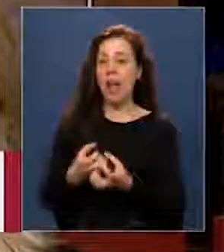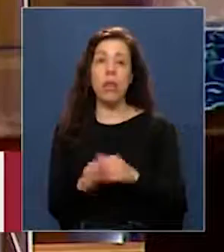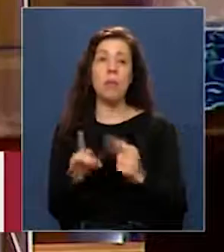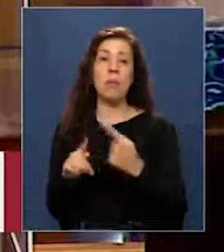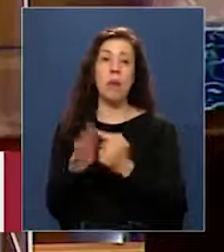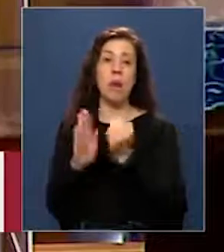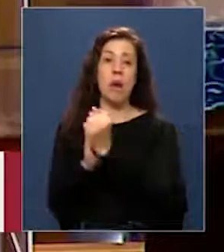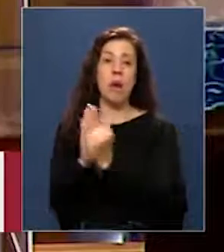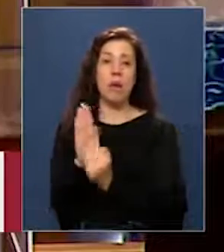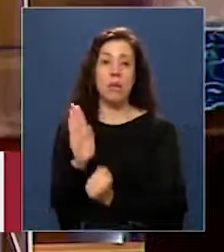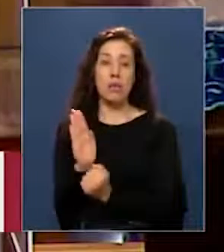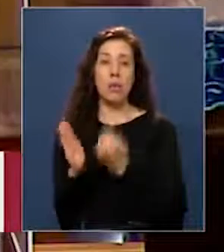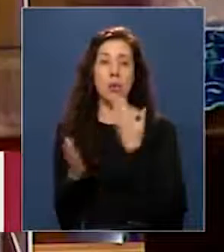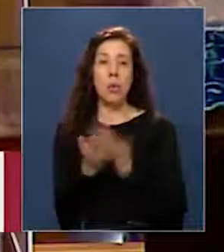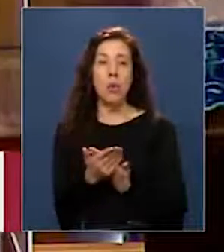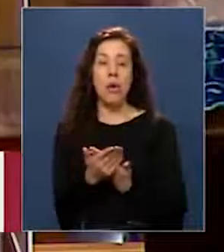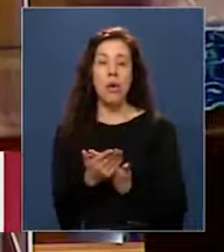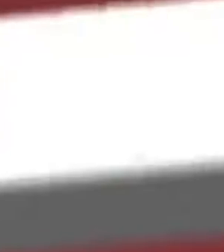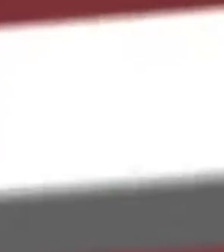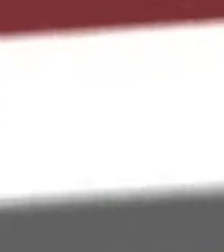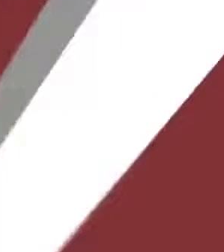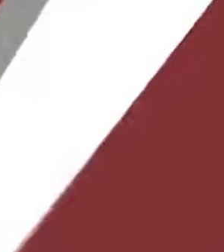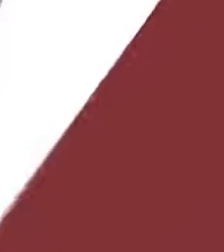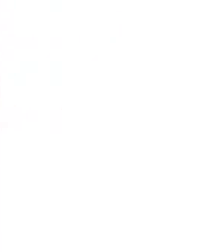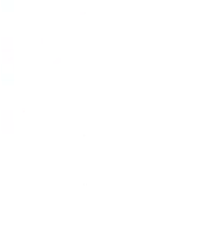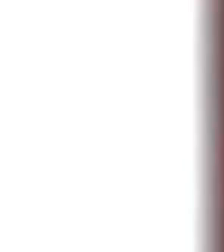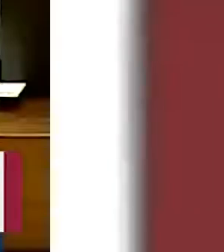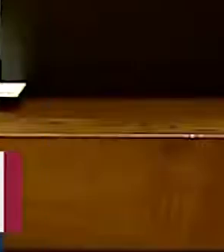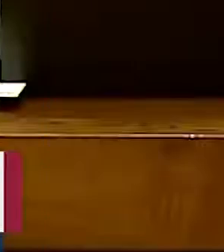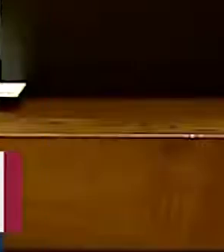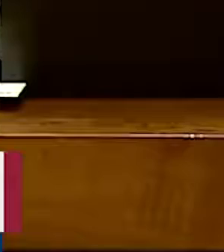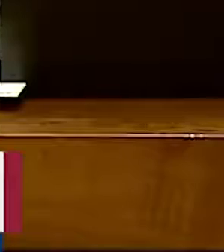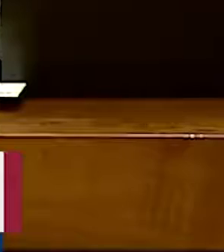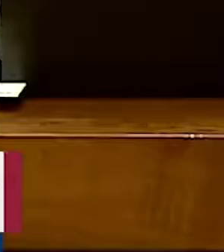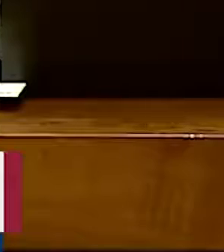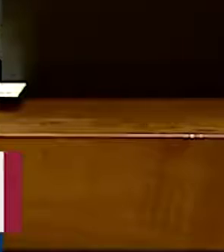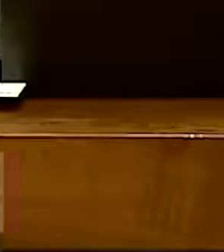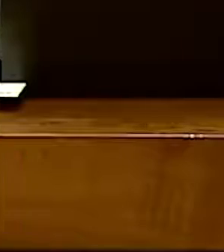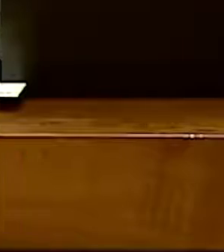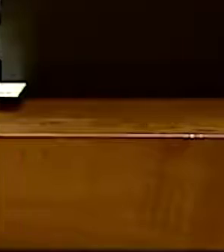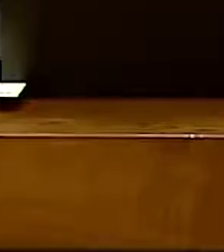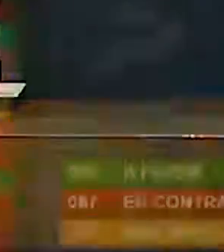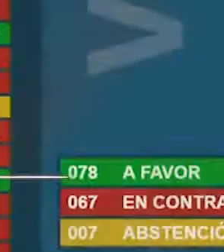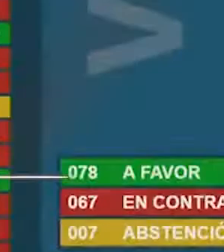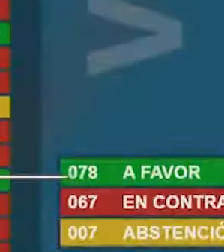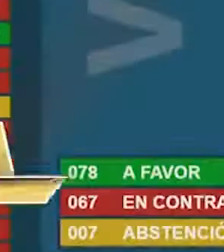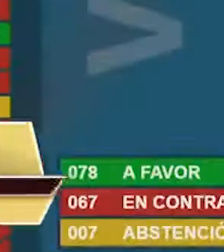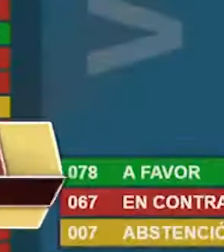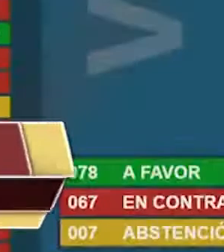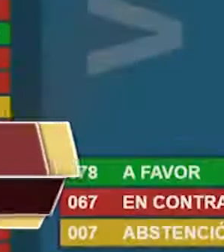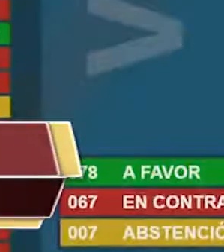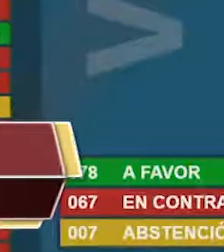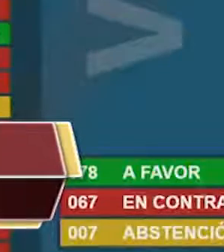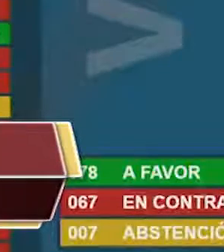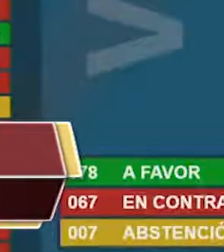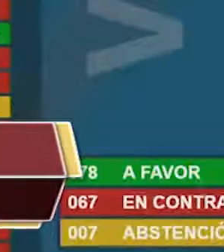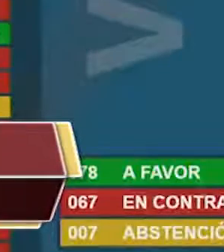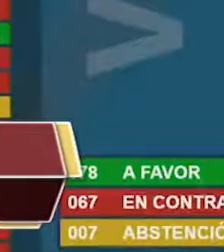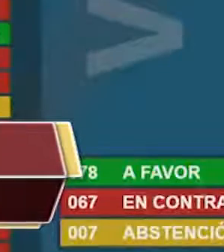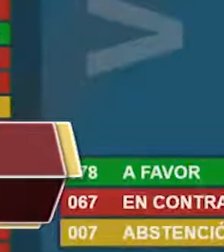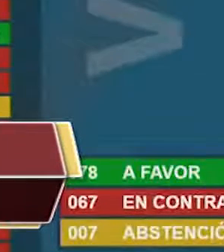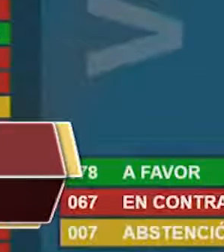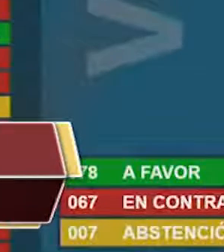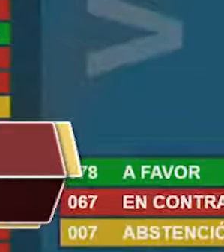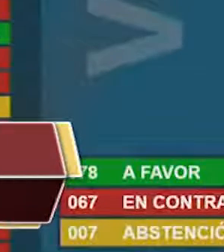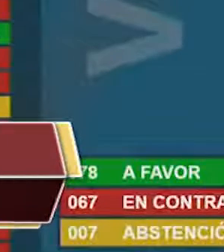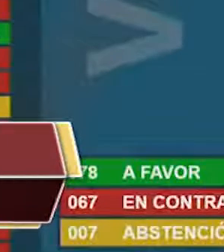efectivo y los ingresos por intereses finalmente solo 78 votos a favor de los 93 necesarios